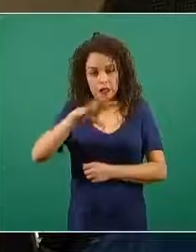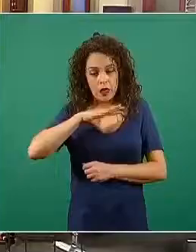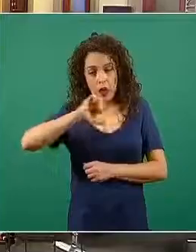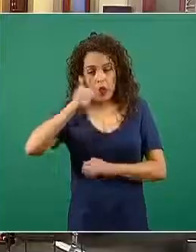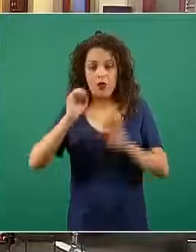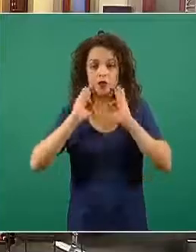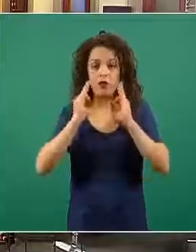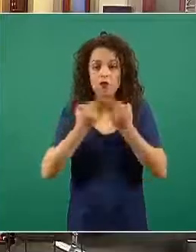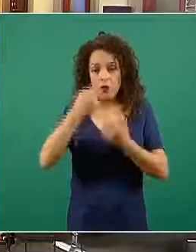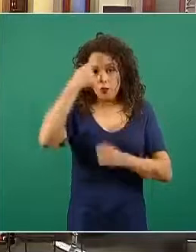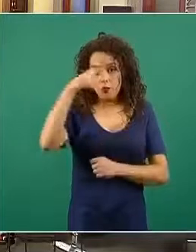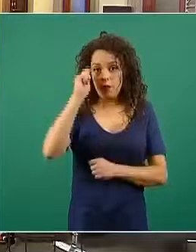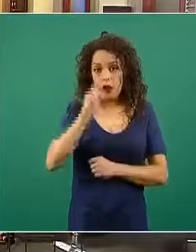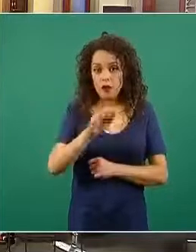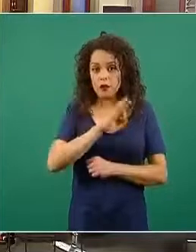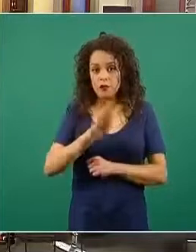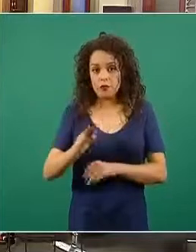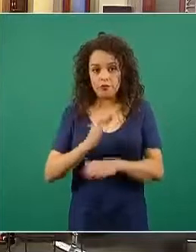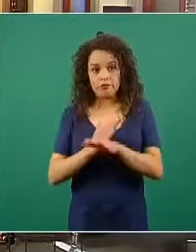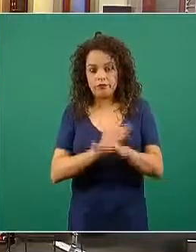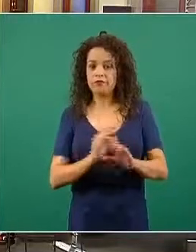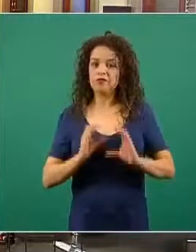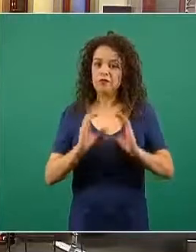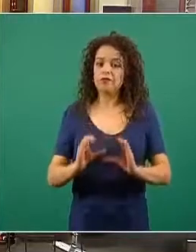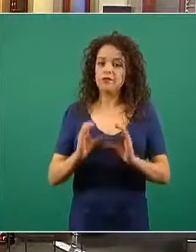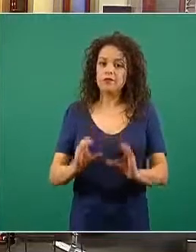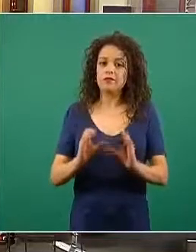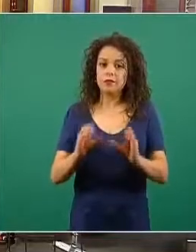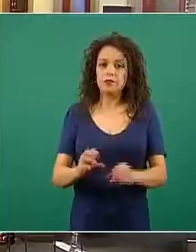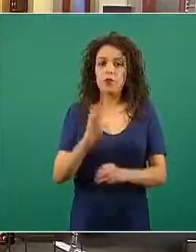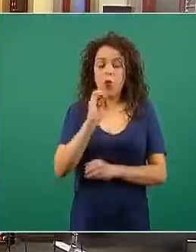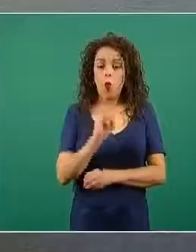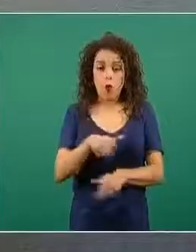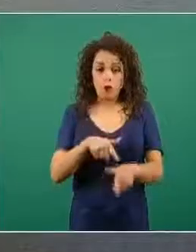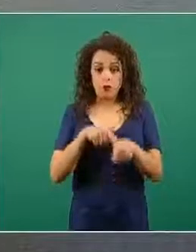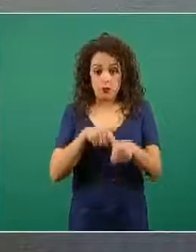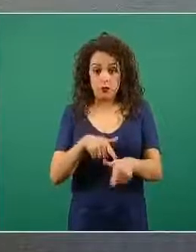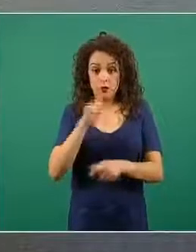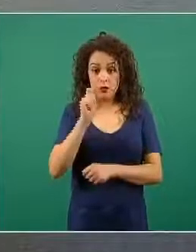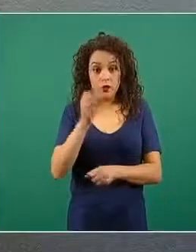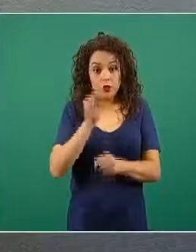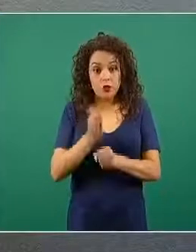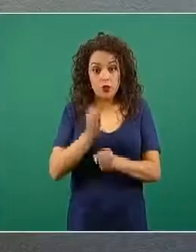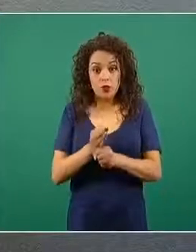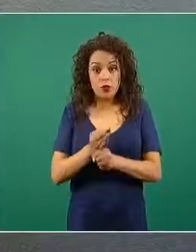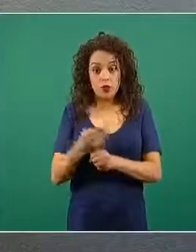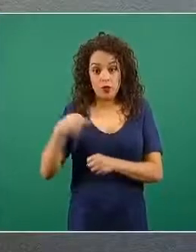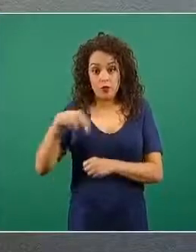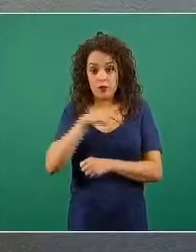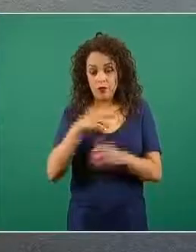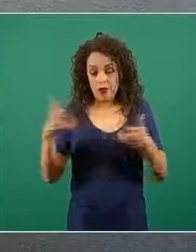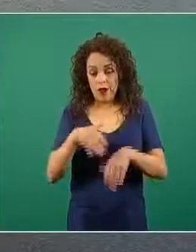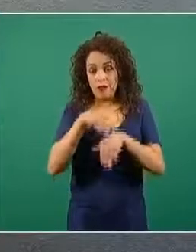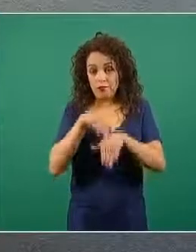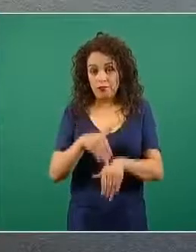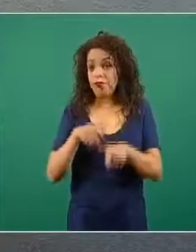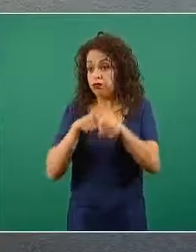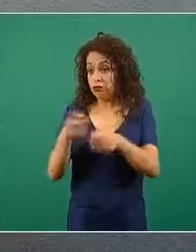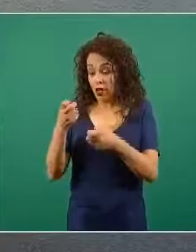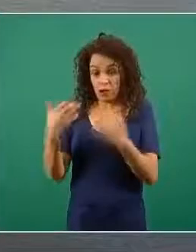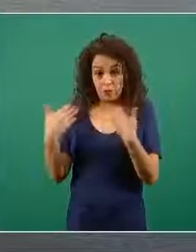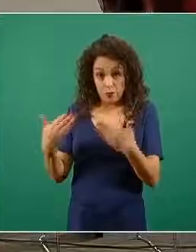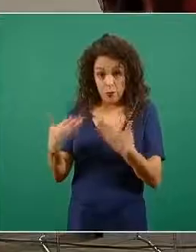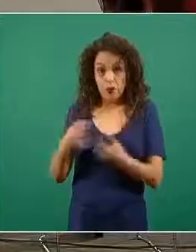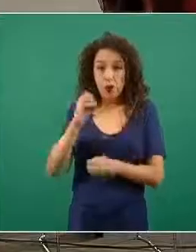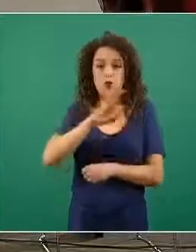de adecuar medidas preventivas, ¿no? O si sigue siendo válida la que tenemos hasta ahora. Muchas gracias, Arturo. Sobre